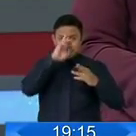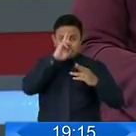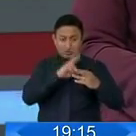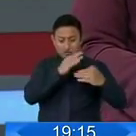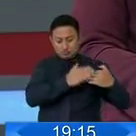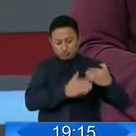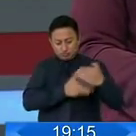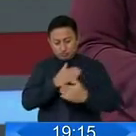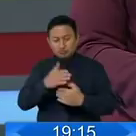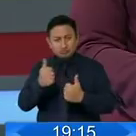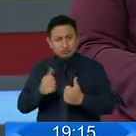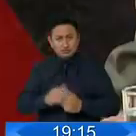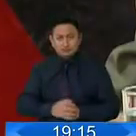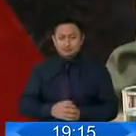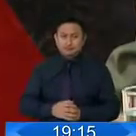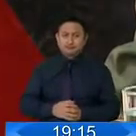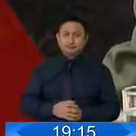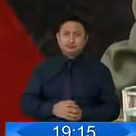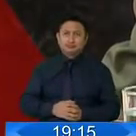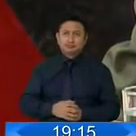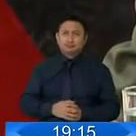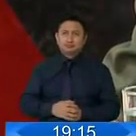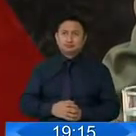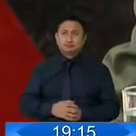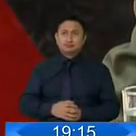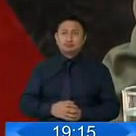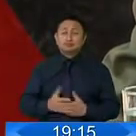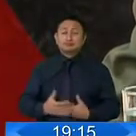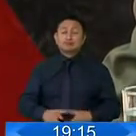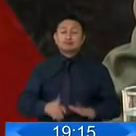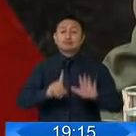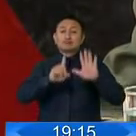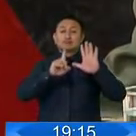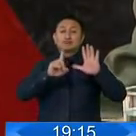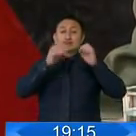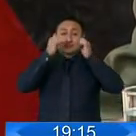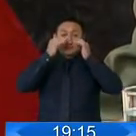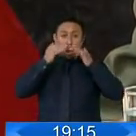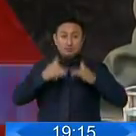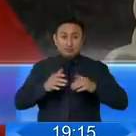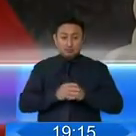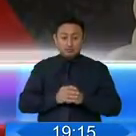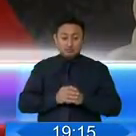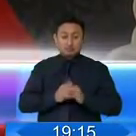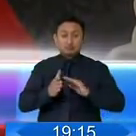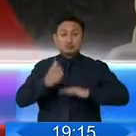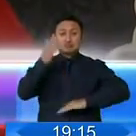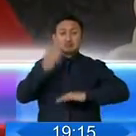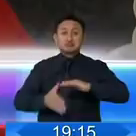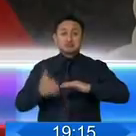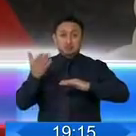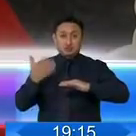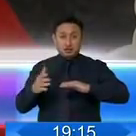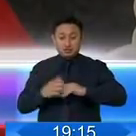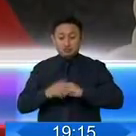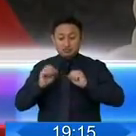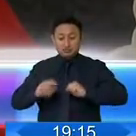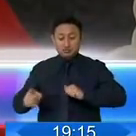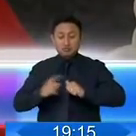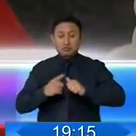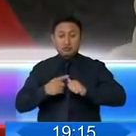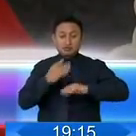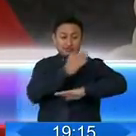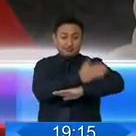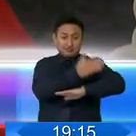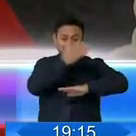previamente establecido. El 6 de septiembre termina el plazo que teníamos para hacer la